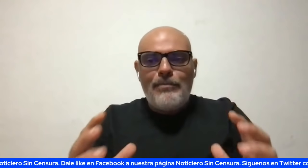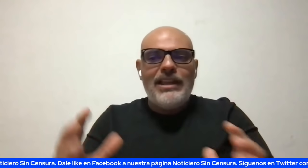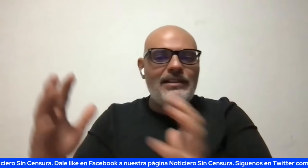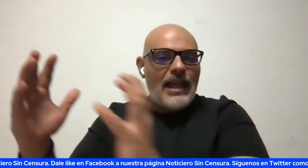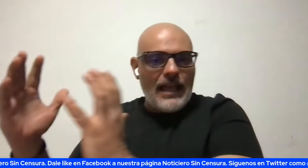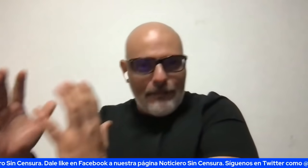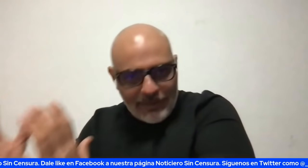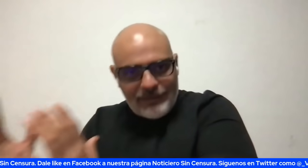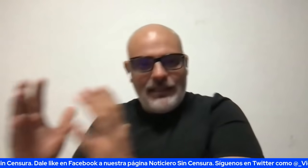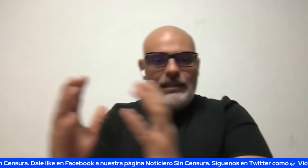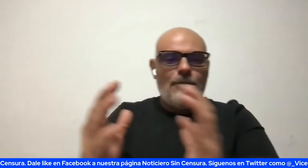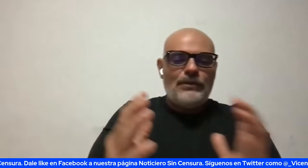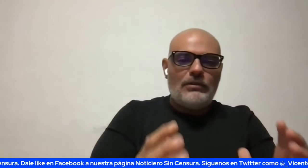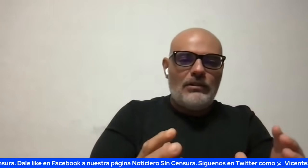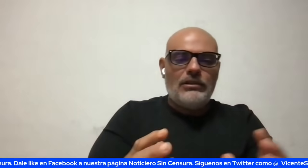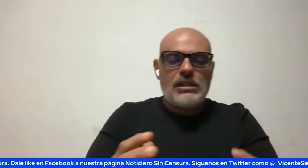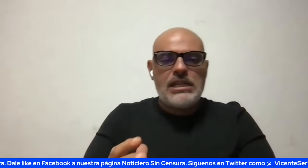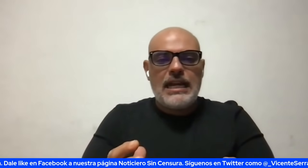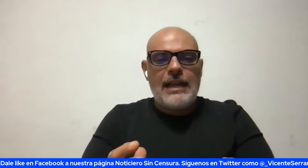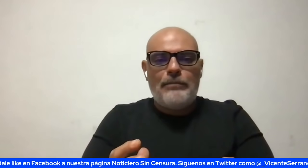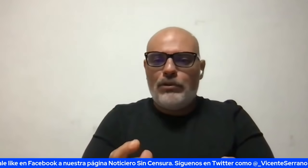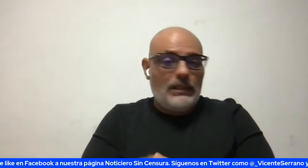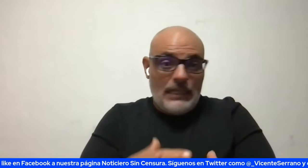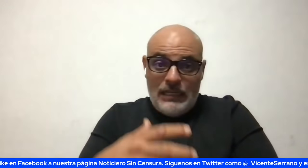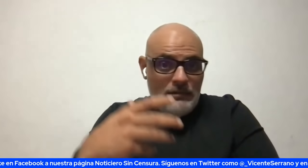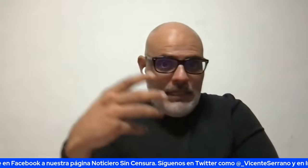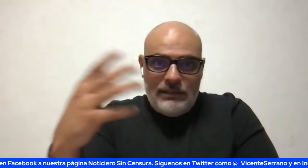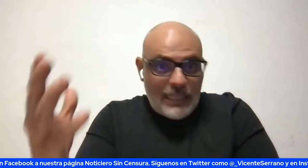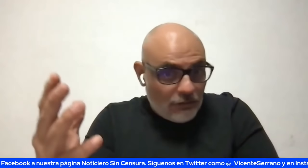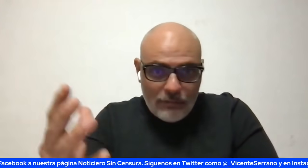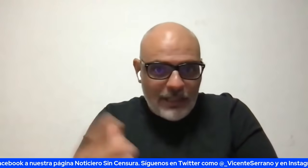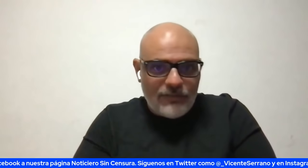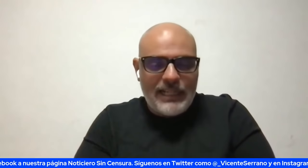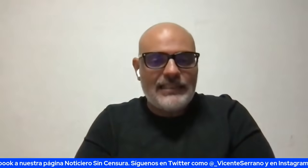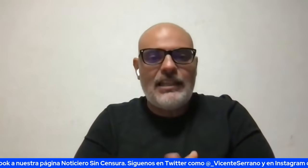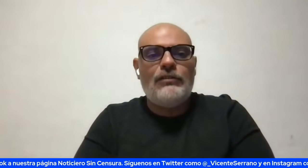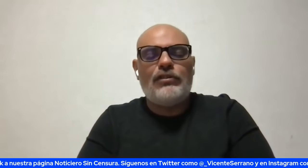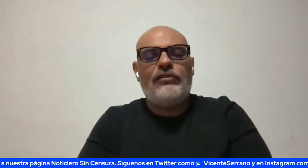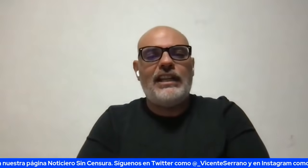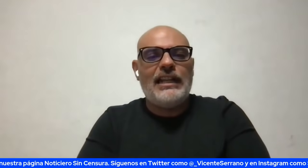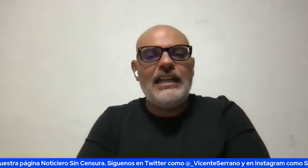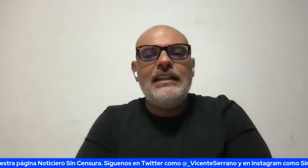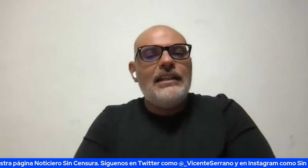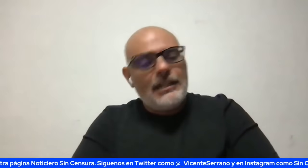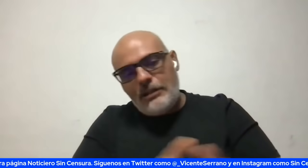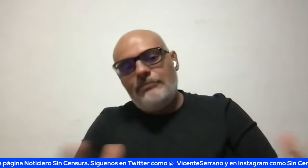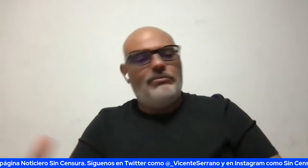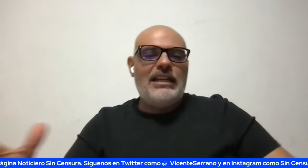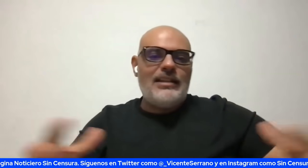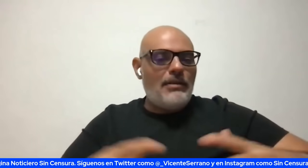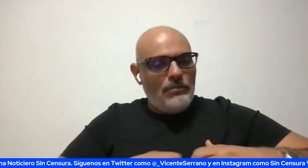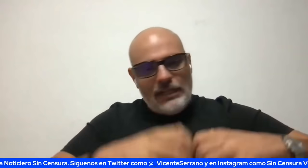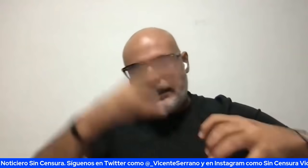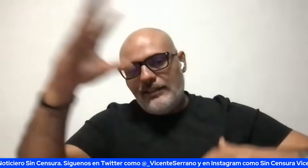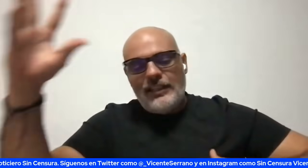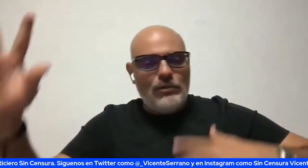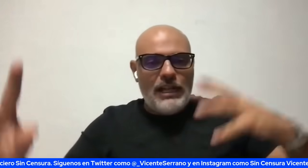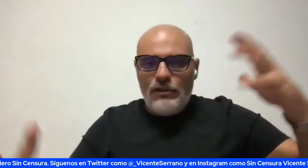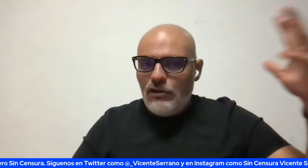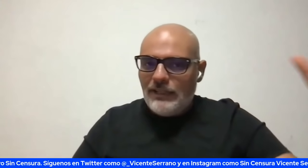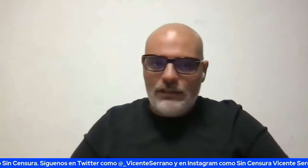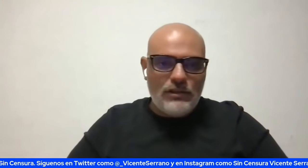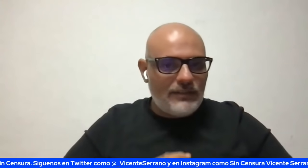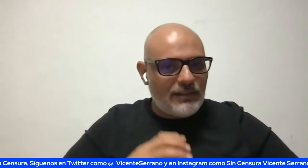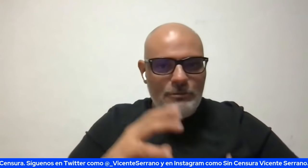fuerte en este país a partir de que López Obrador llega al poder. El intento más fracasado fue Frena, que bueno, ya sabemos las